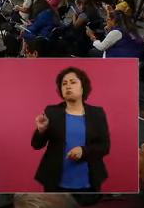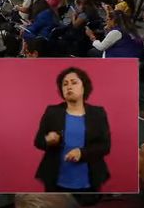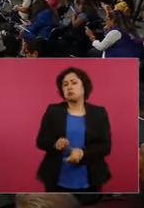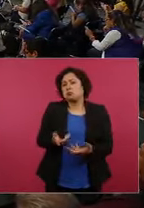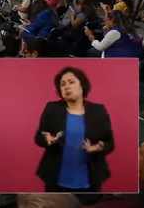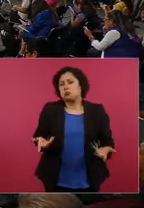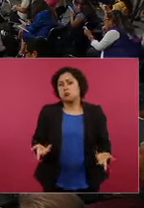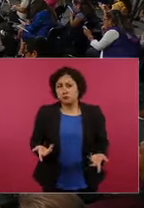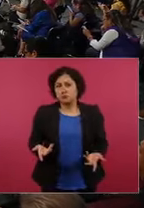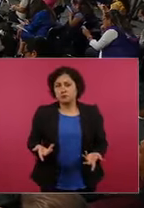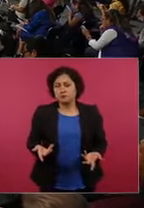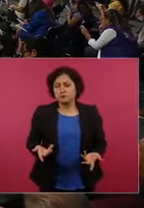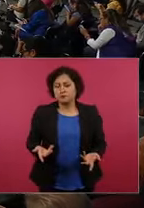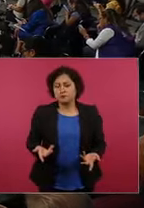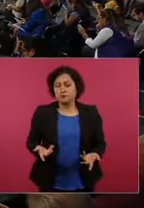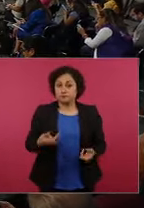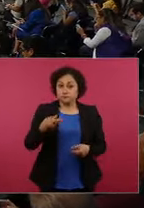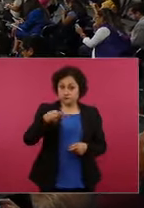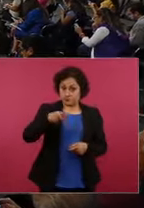para forraje